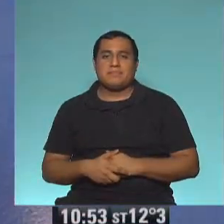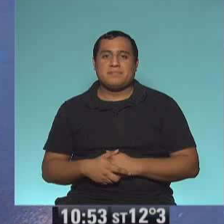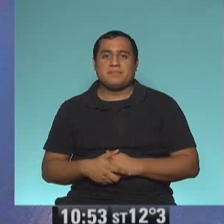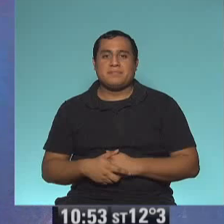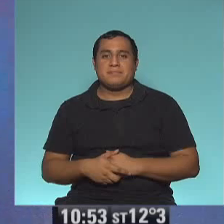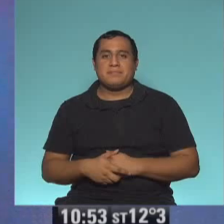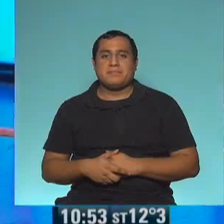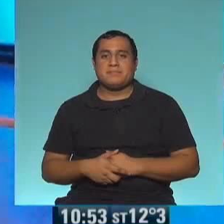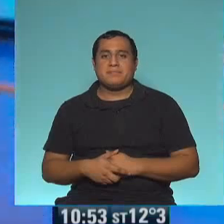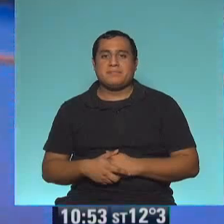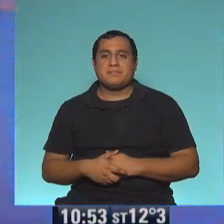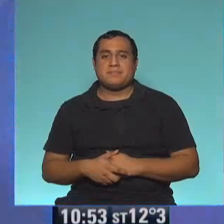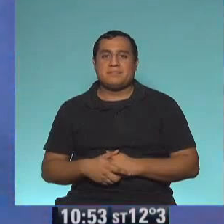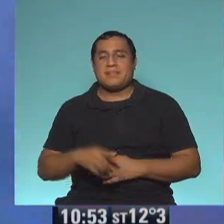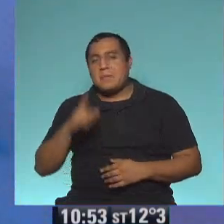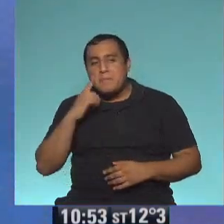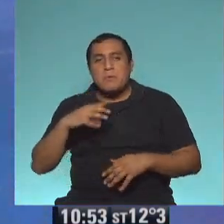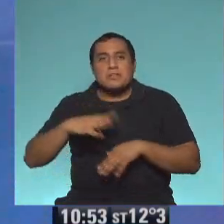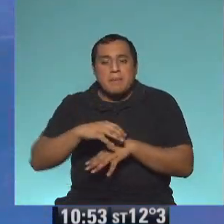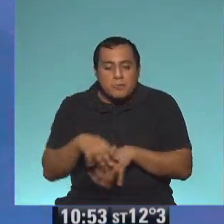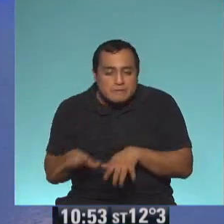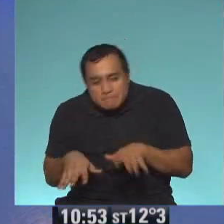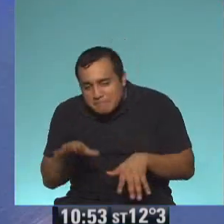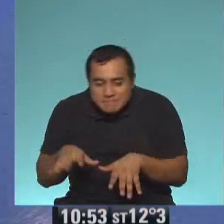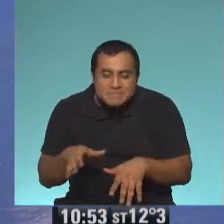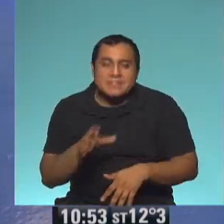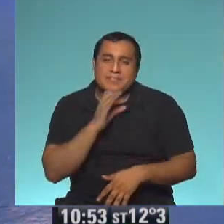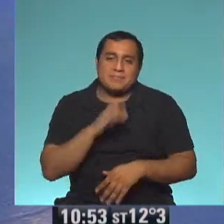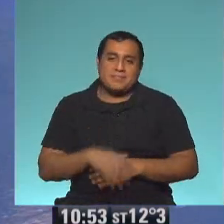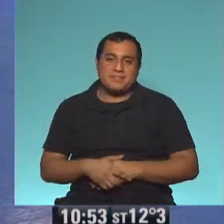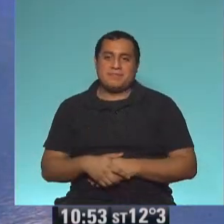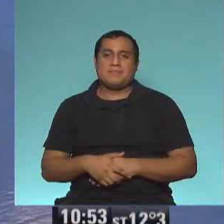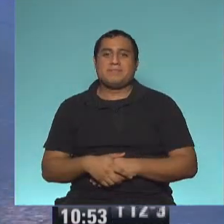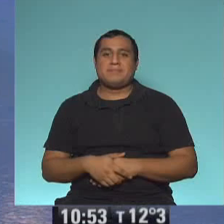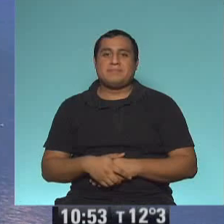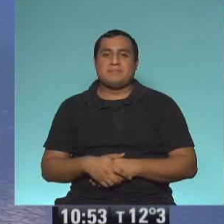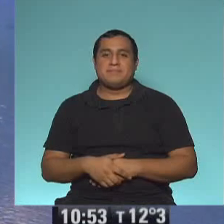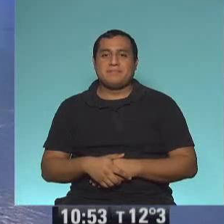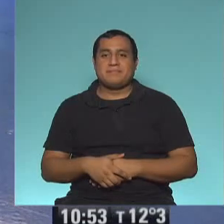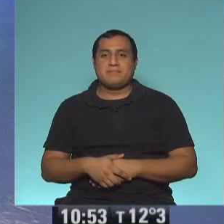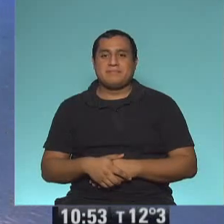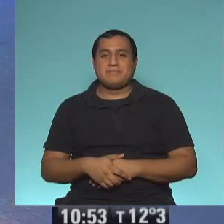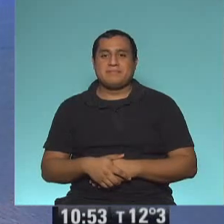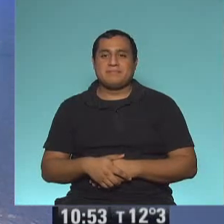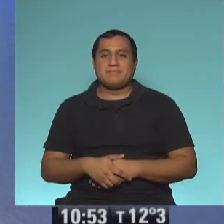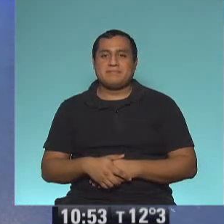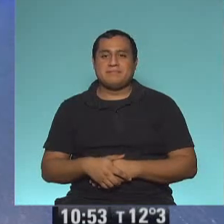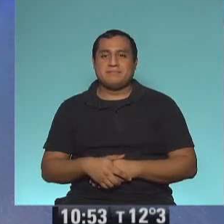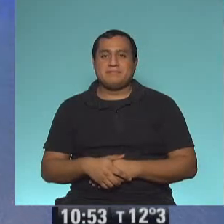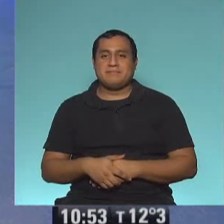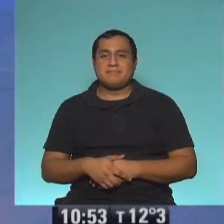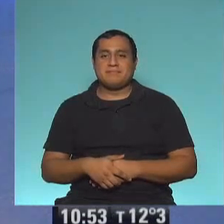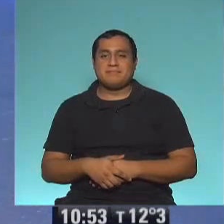Ahí está. Un cururú arrastrándose. Como un cururú. Ahí está. Bien. Ahí está. Vengo de